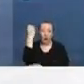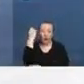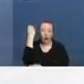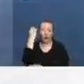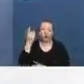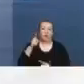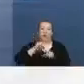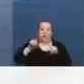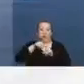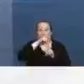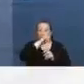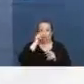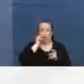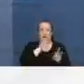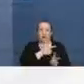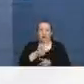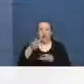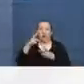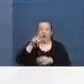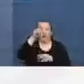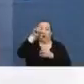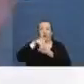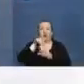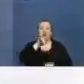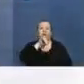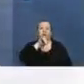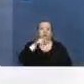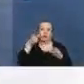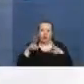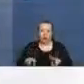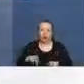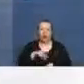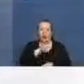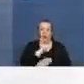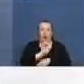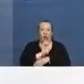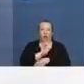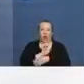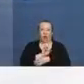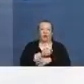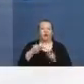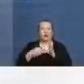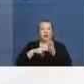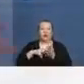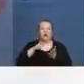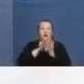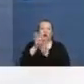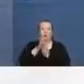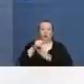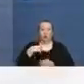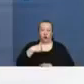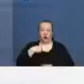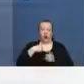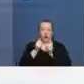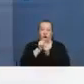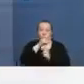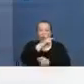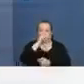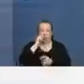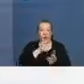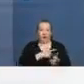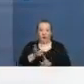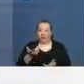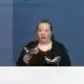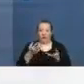de narcotraficante del propio eeuu pero es aquí que somos en ecuador es que somos socios de los narcotraficantes hay gente que se trae esa tontería y